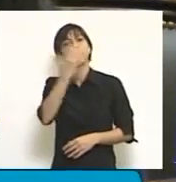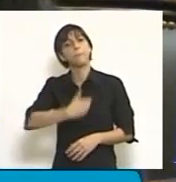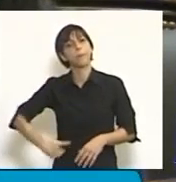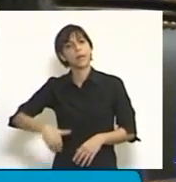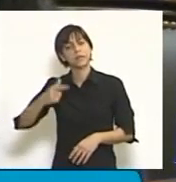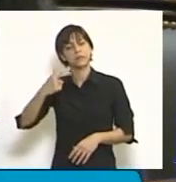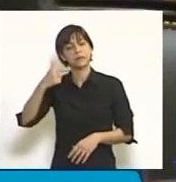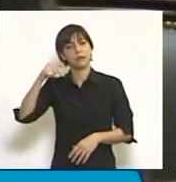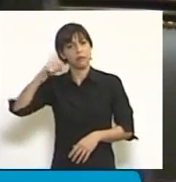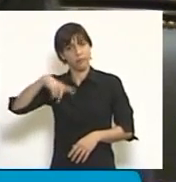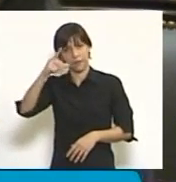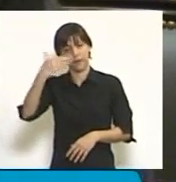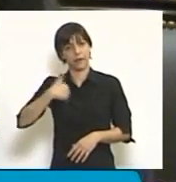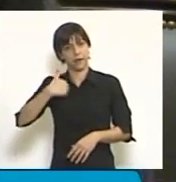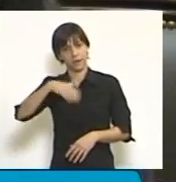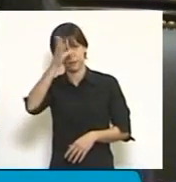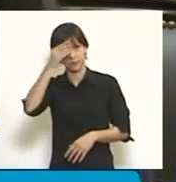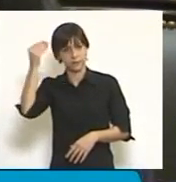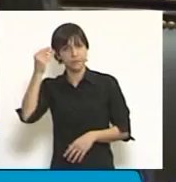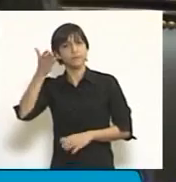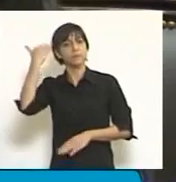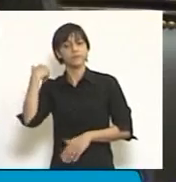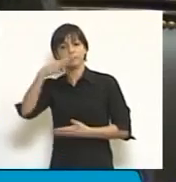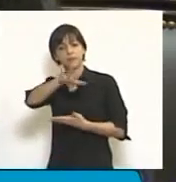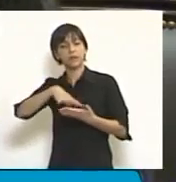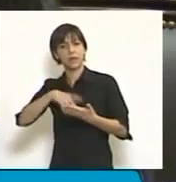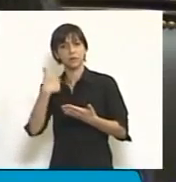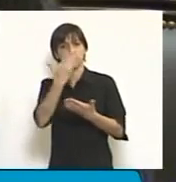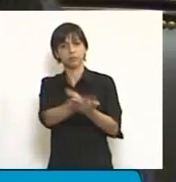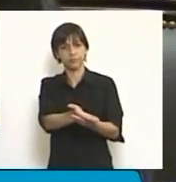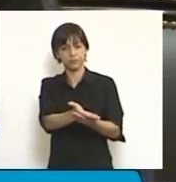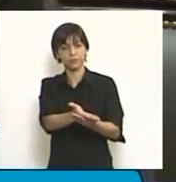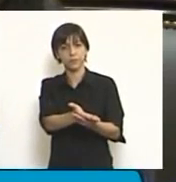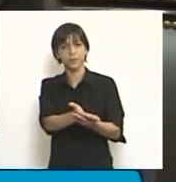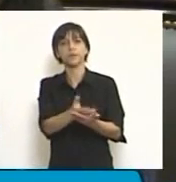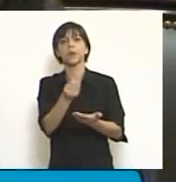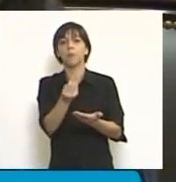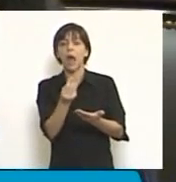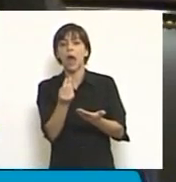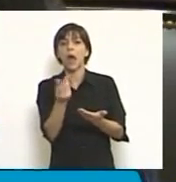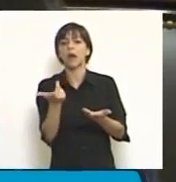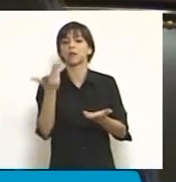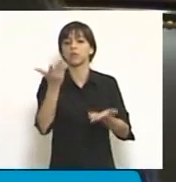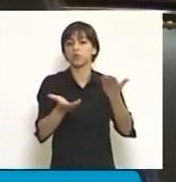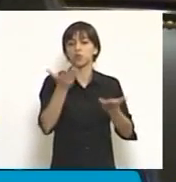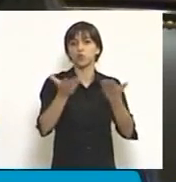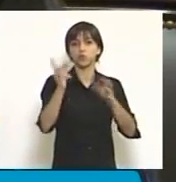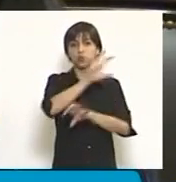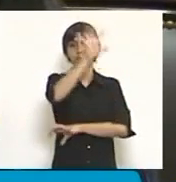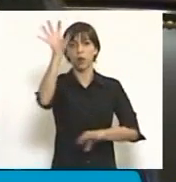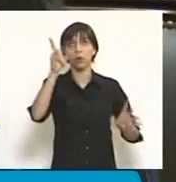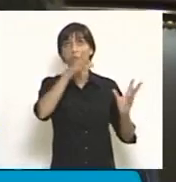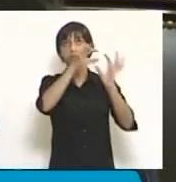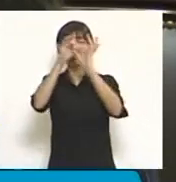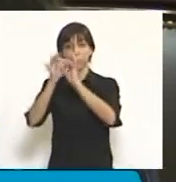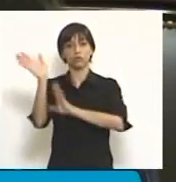la Nación propuso un texto que, según su opinión, contribuiría a que la justicia federal funcione